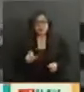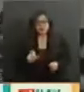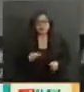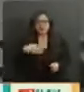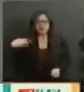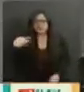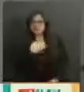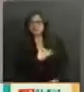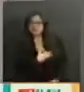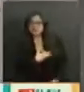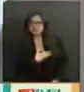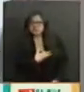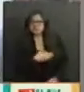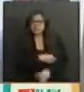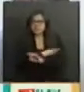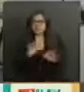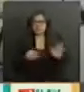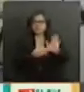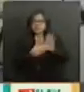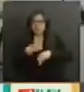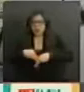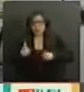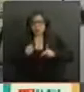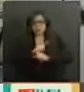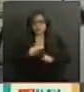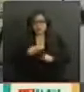dice que ninguna exposición la ha autorizado.